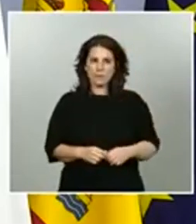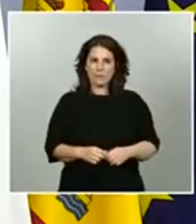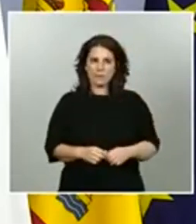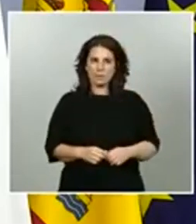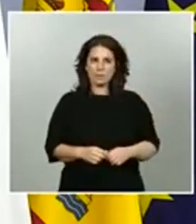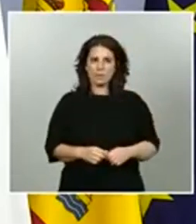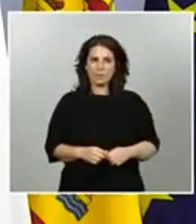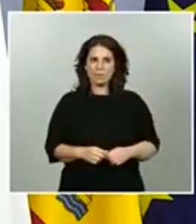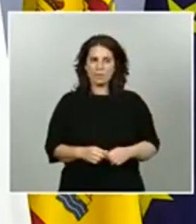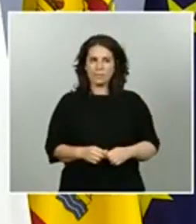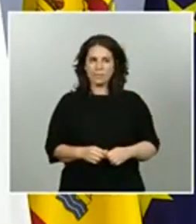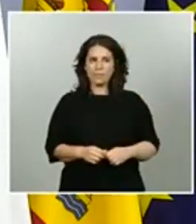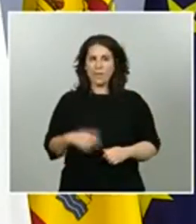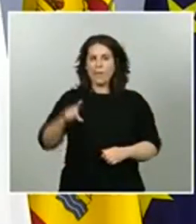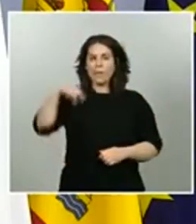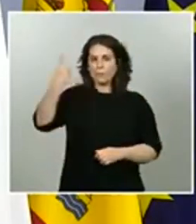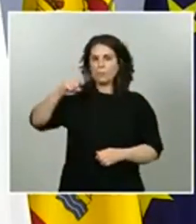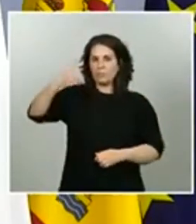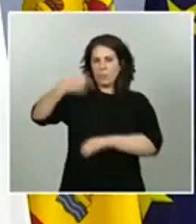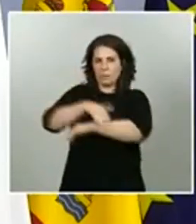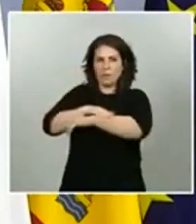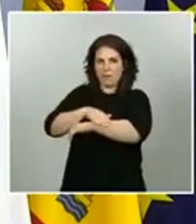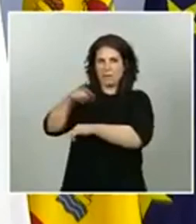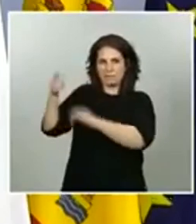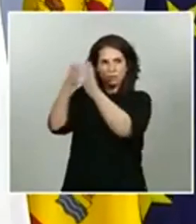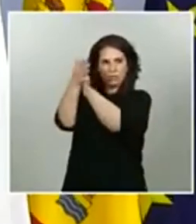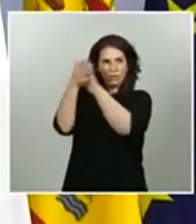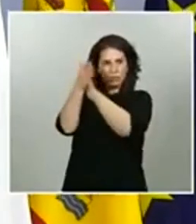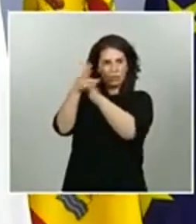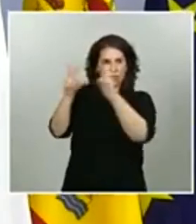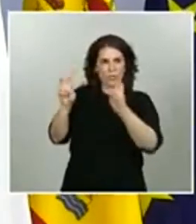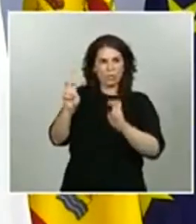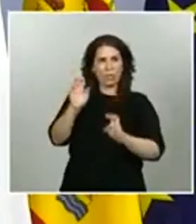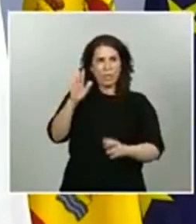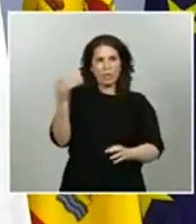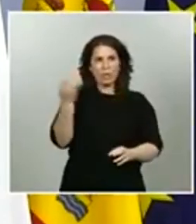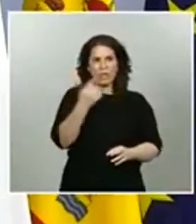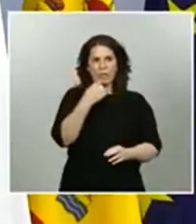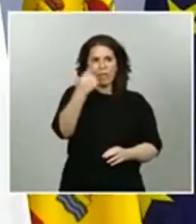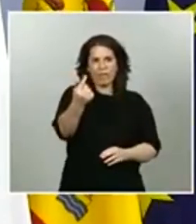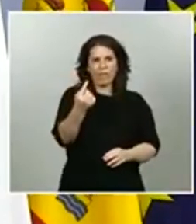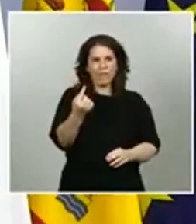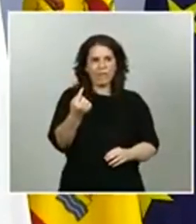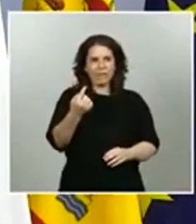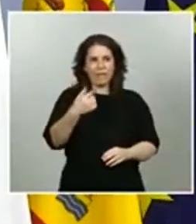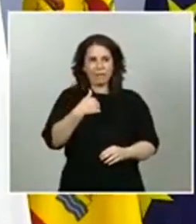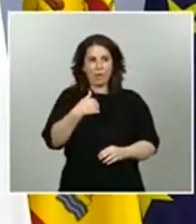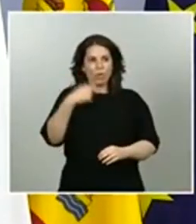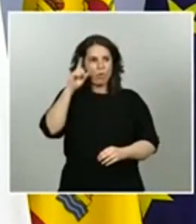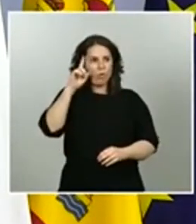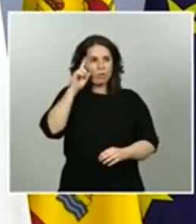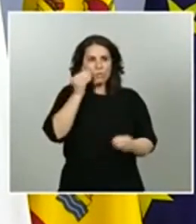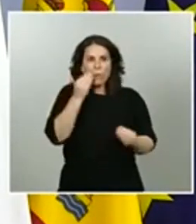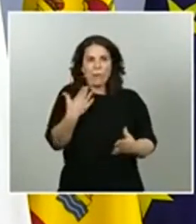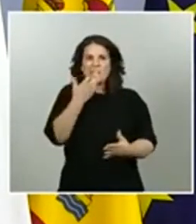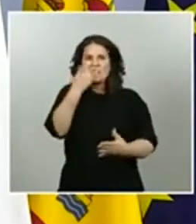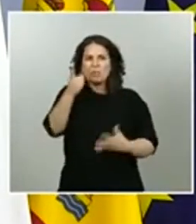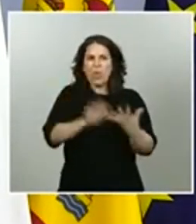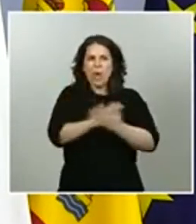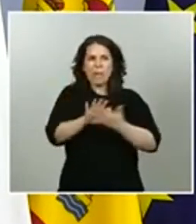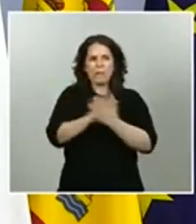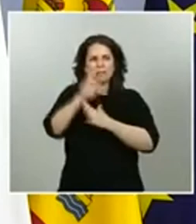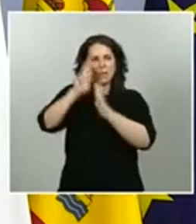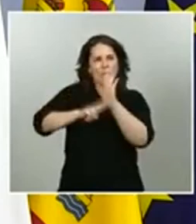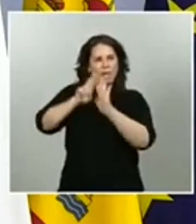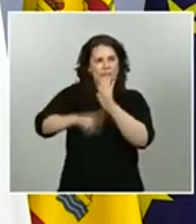comentará esta cuestión. Tengo que decirle que nosotros, en fin, no sé muy bien si se refiere a una regularización completa, pero ha